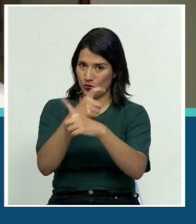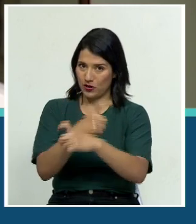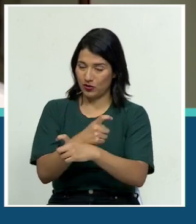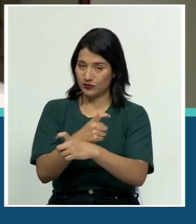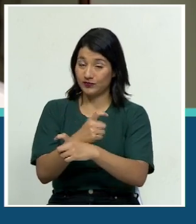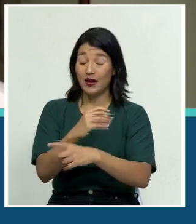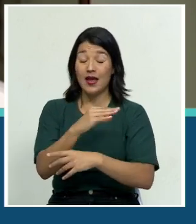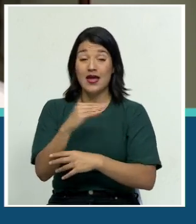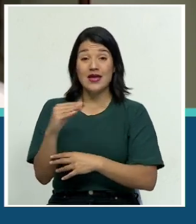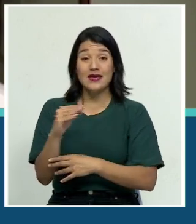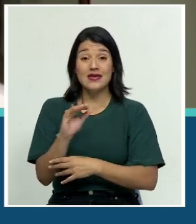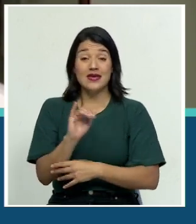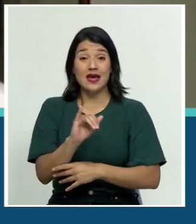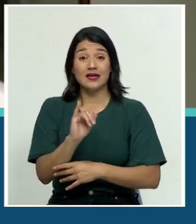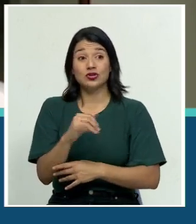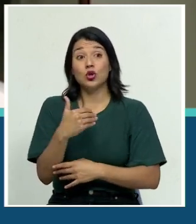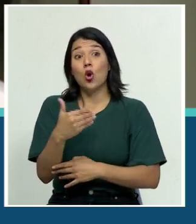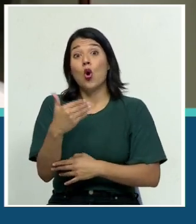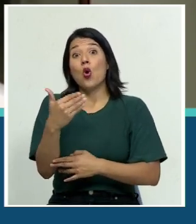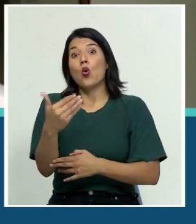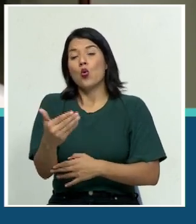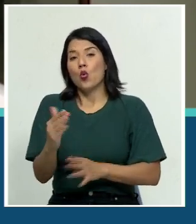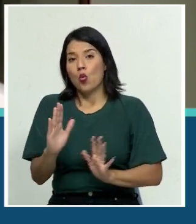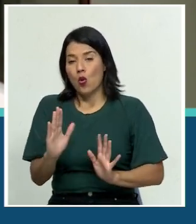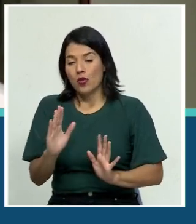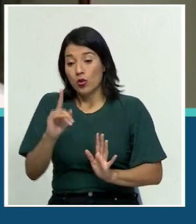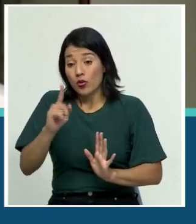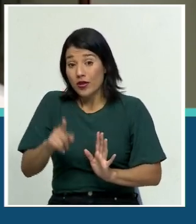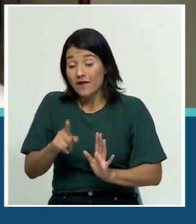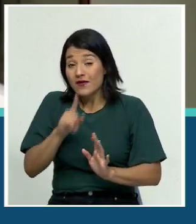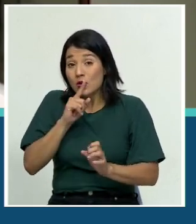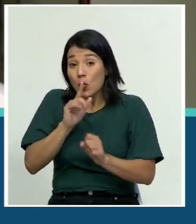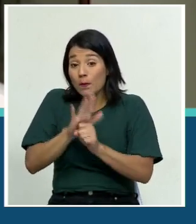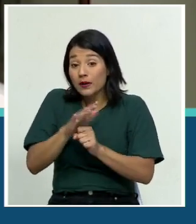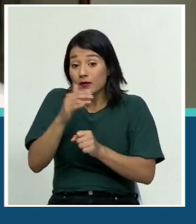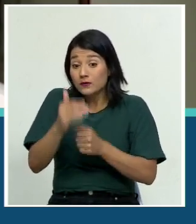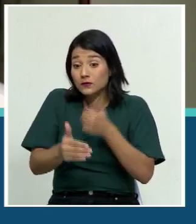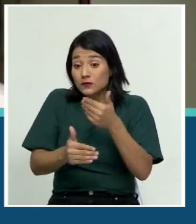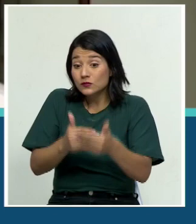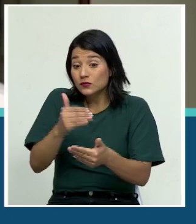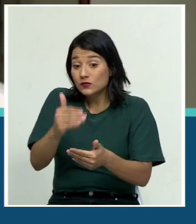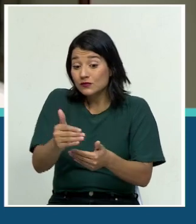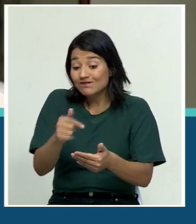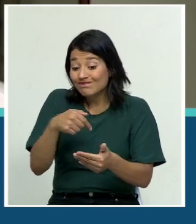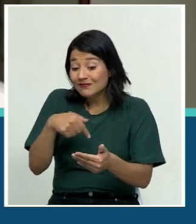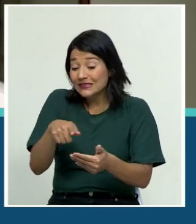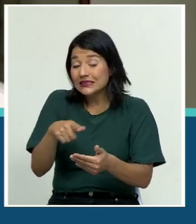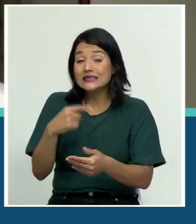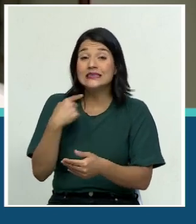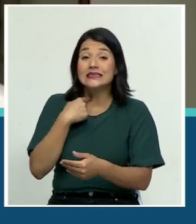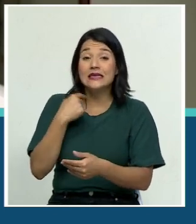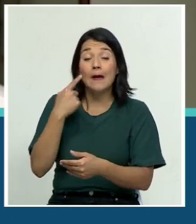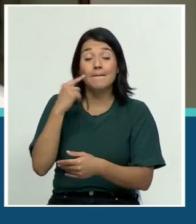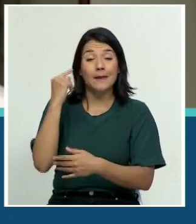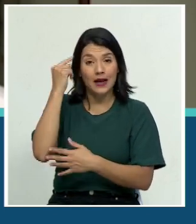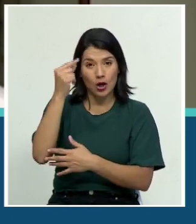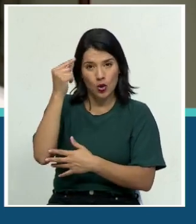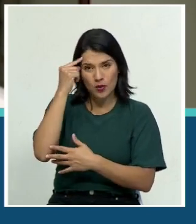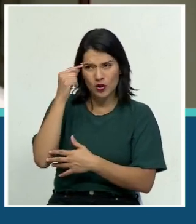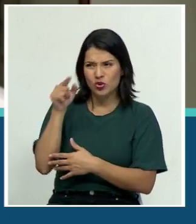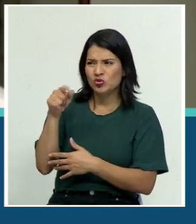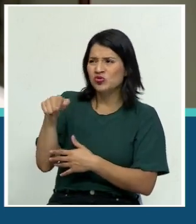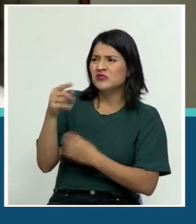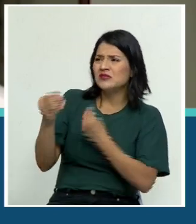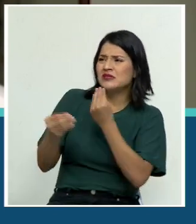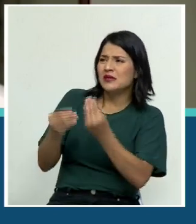a la hora de cumplir todas las etapas va a ser muy costoso para el Estado. ¿Cómo van a hacer para poder localizar a